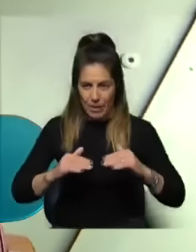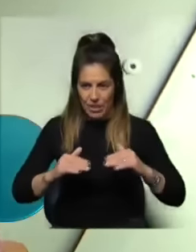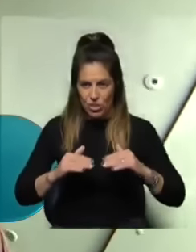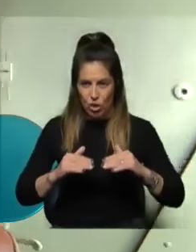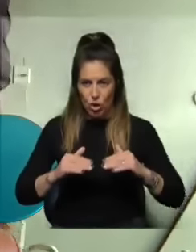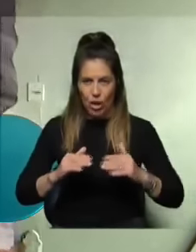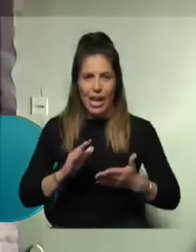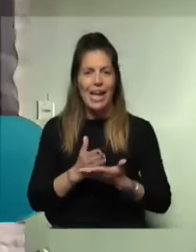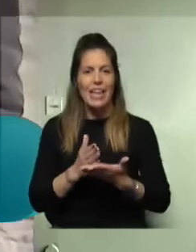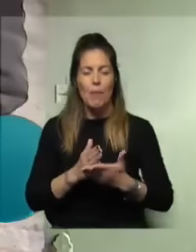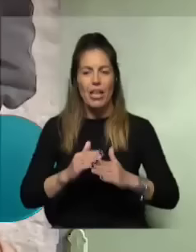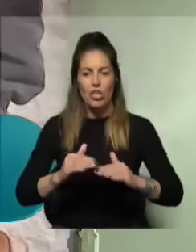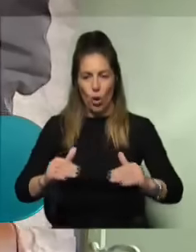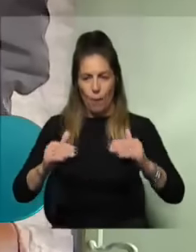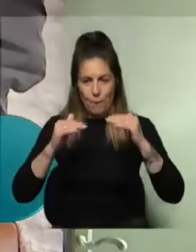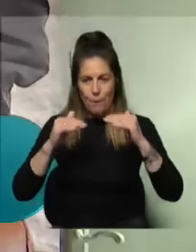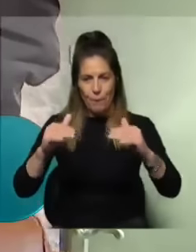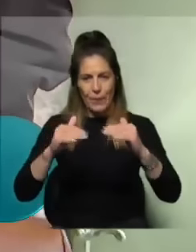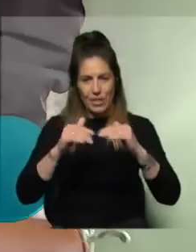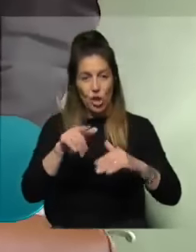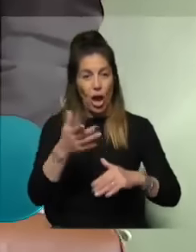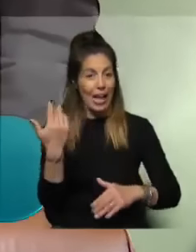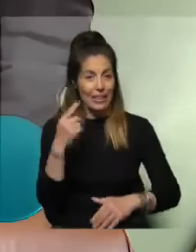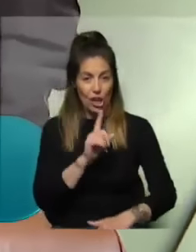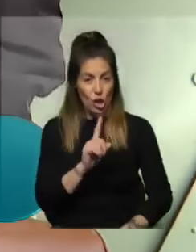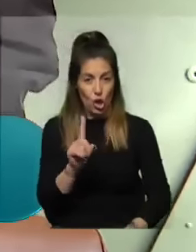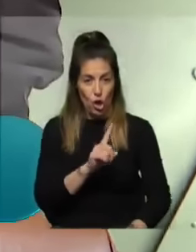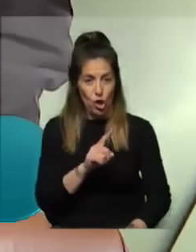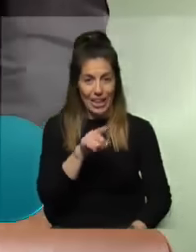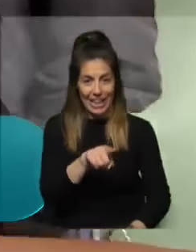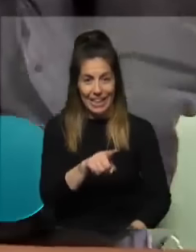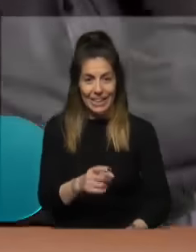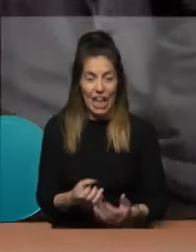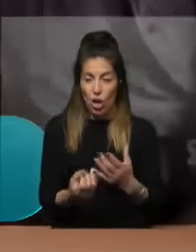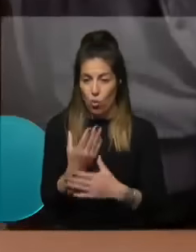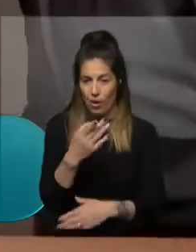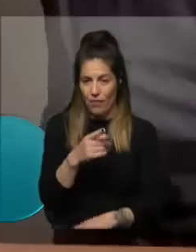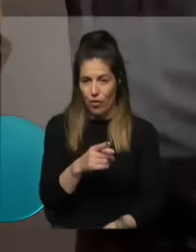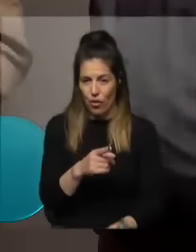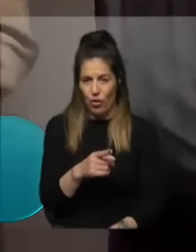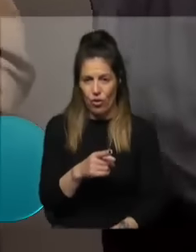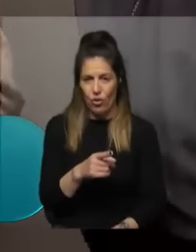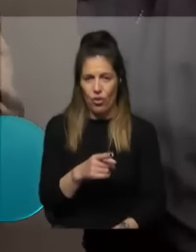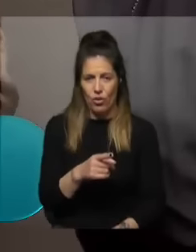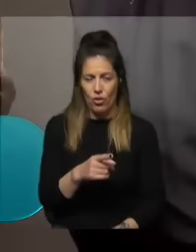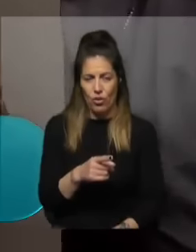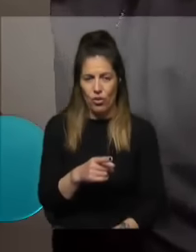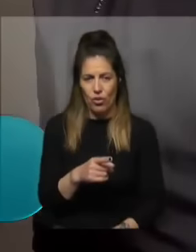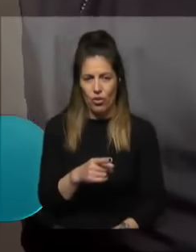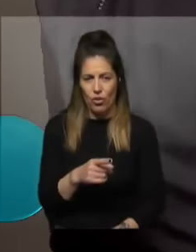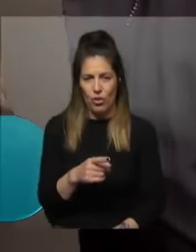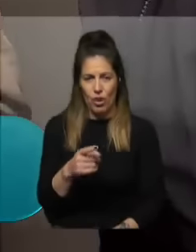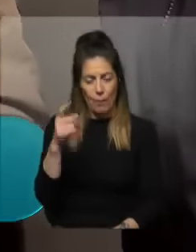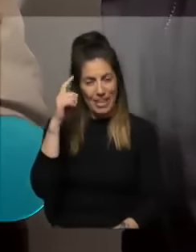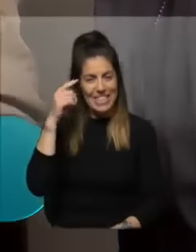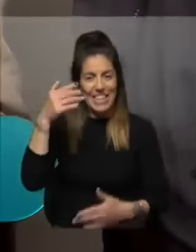entrepiso. El entrepiso este no estaba antes de... Este entrepiso no estaba. Solo para el exterior. Pensé que era para, bueno, la